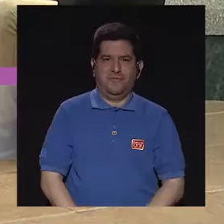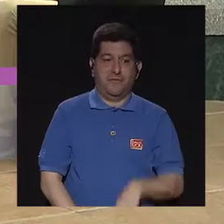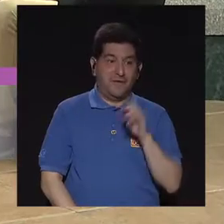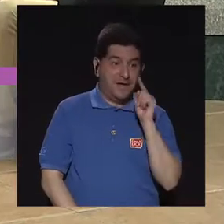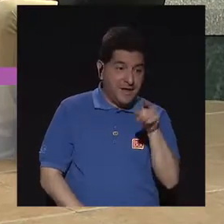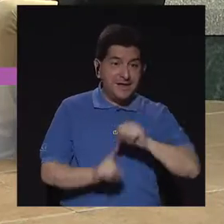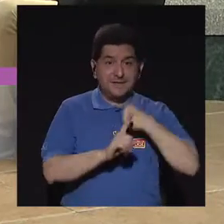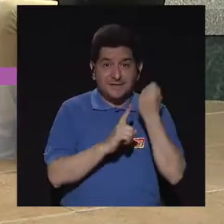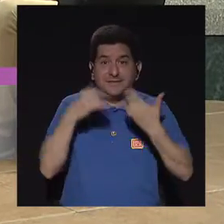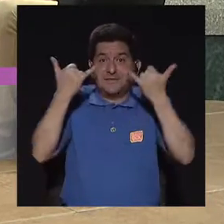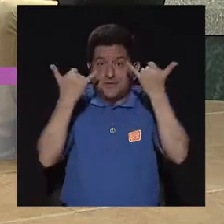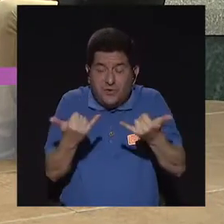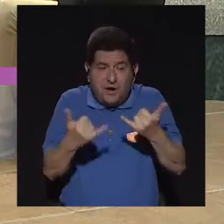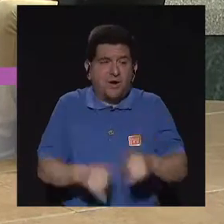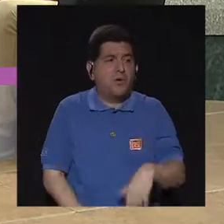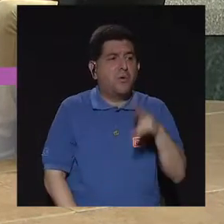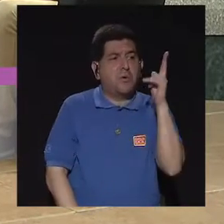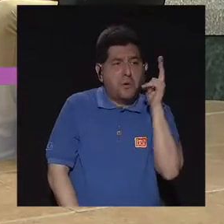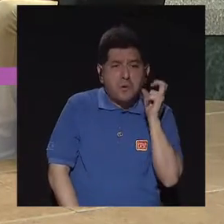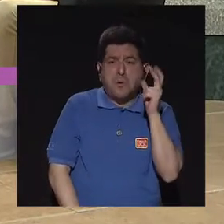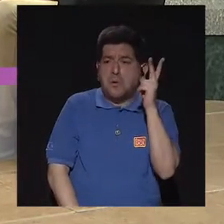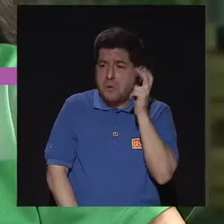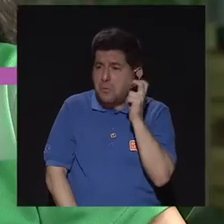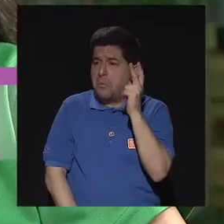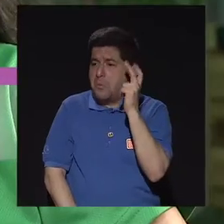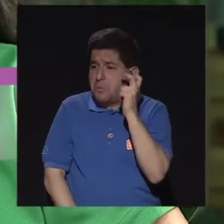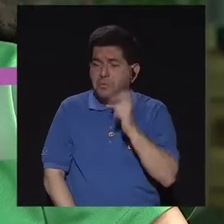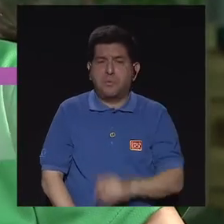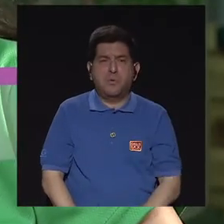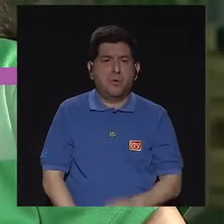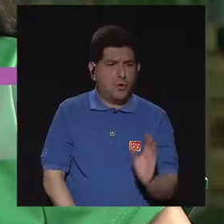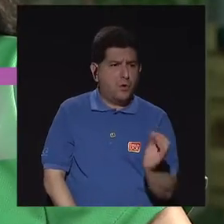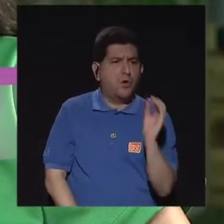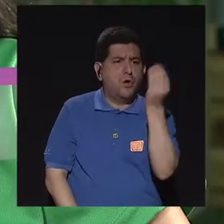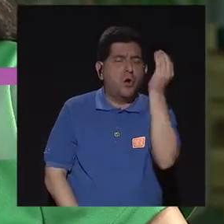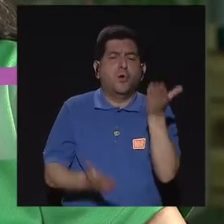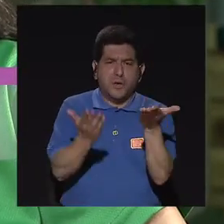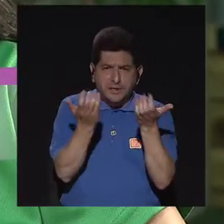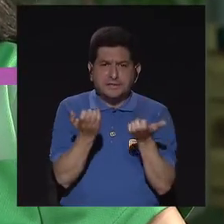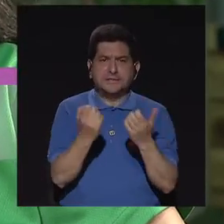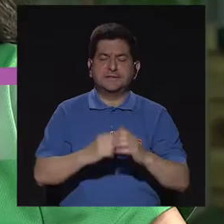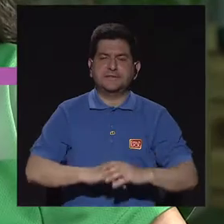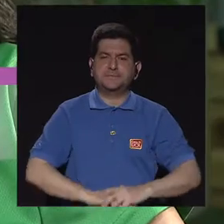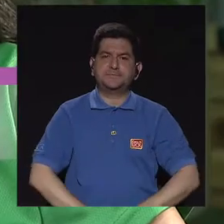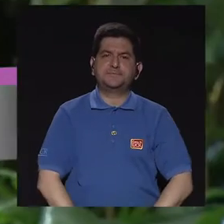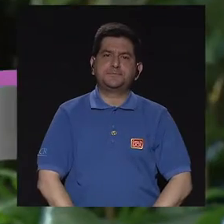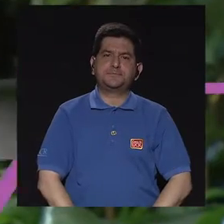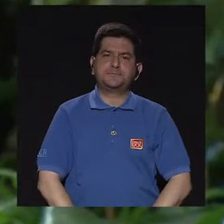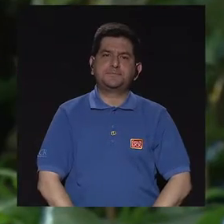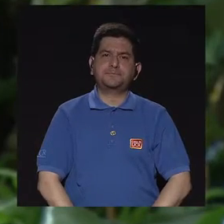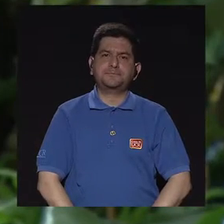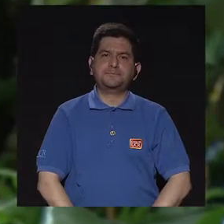Creo que es algo que ahora se escucha mucho y que muchos jóvenes queremos.